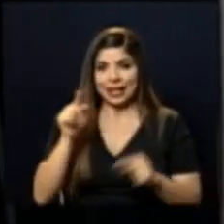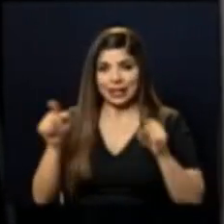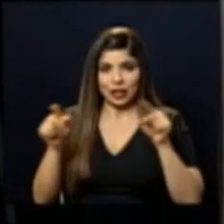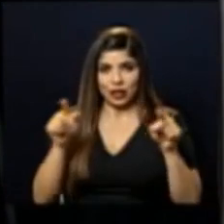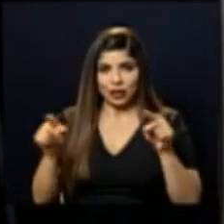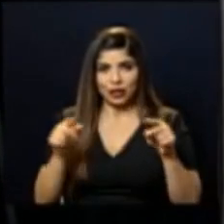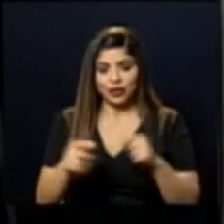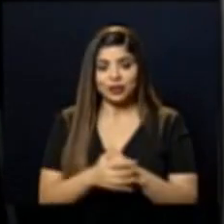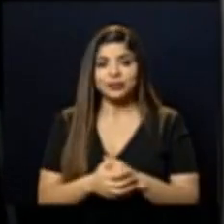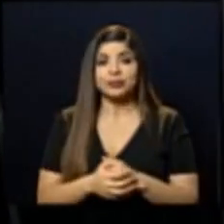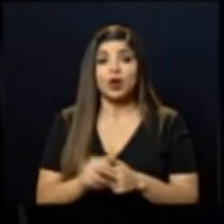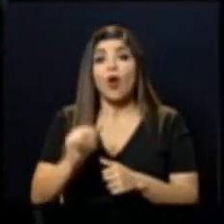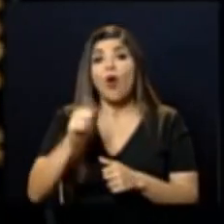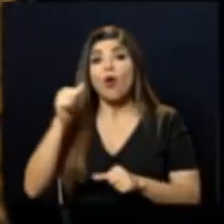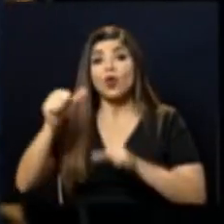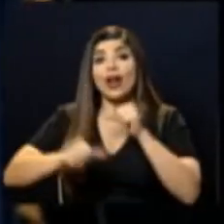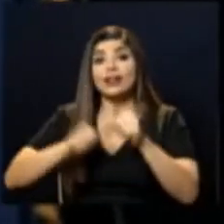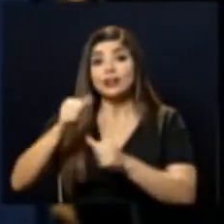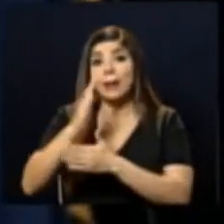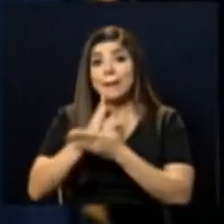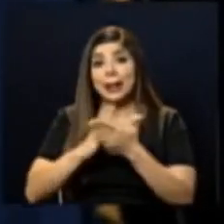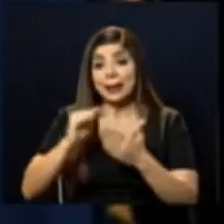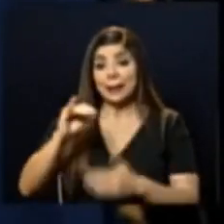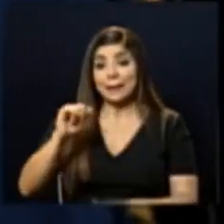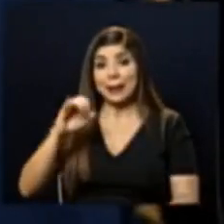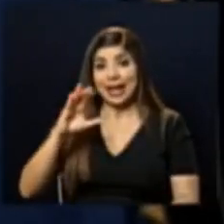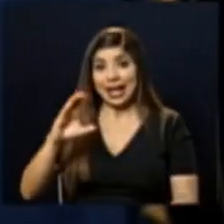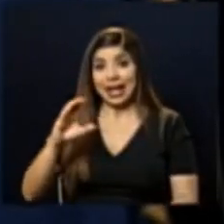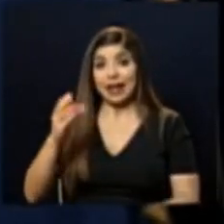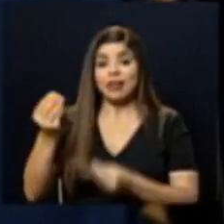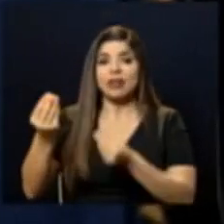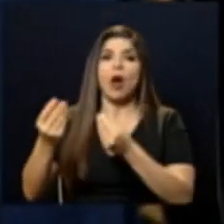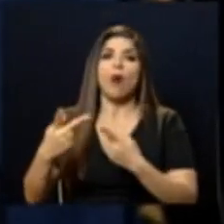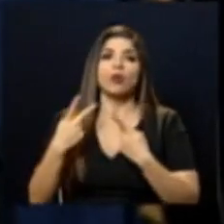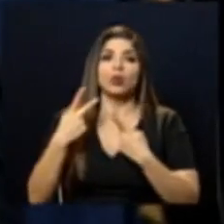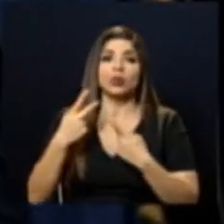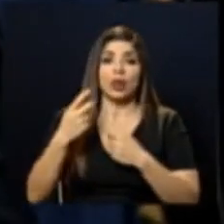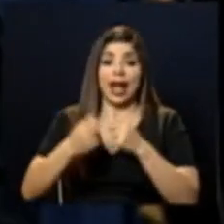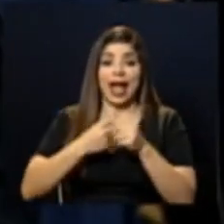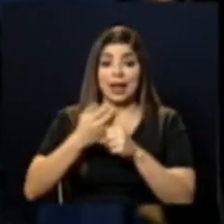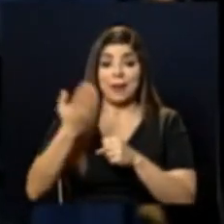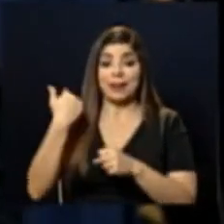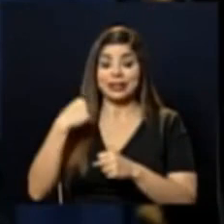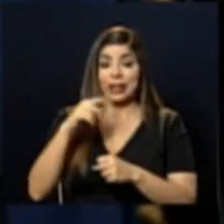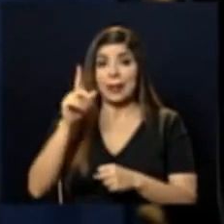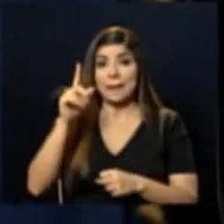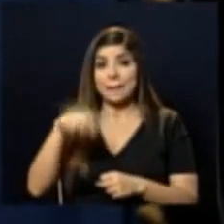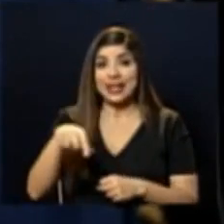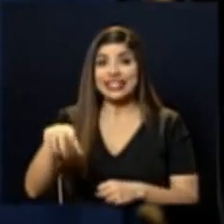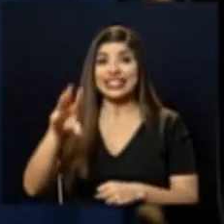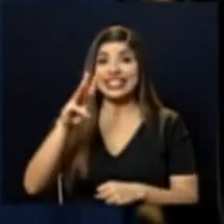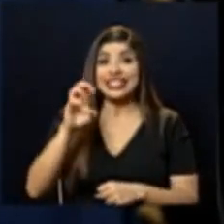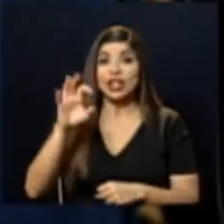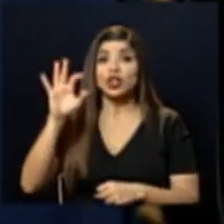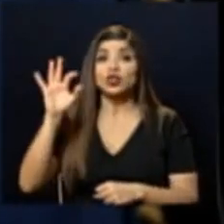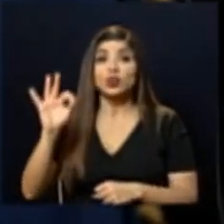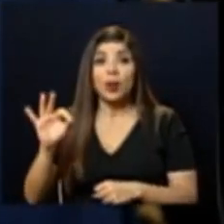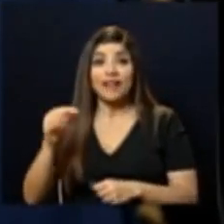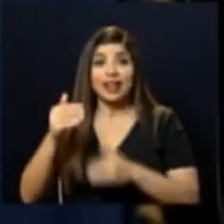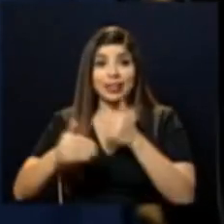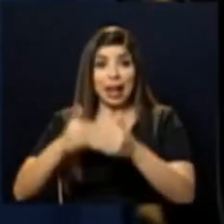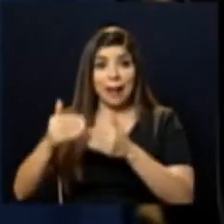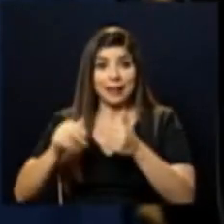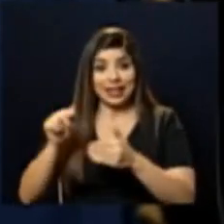Otros esfuerzos a cargo del MEIC permitieron en el año anterior pasar de 1.609 trámites